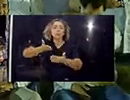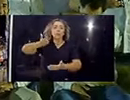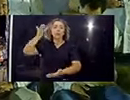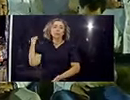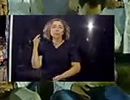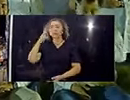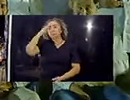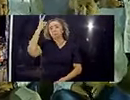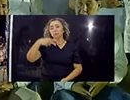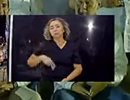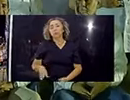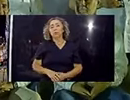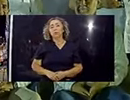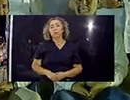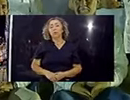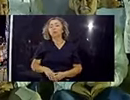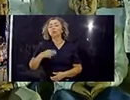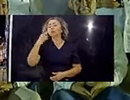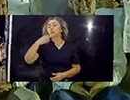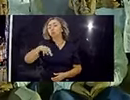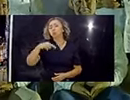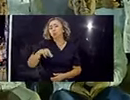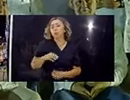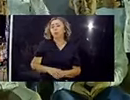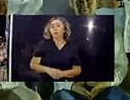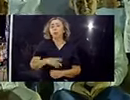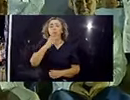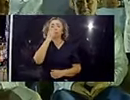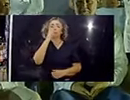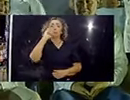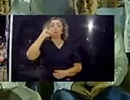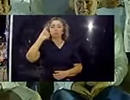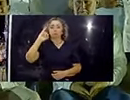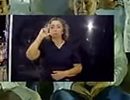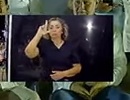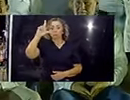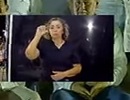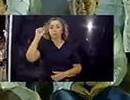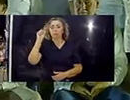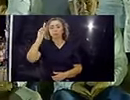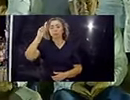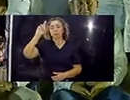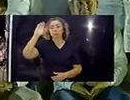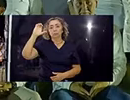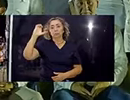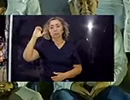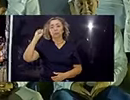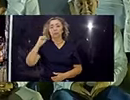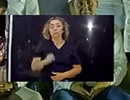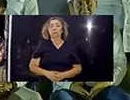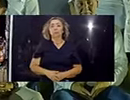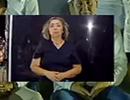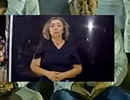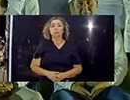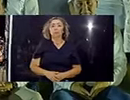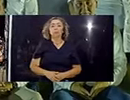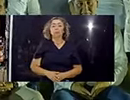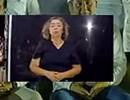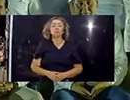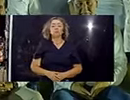México le llamamos allá pilares pilares quiere decir puntos